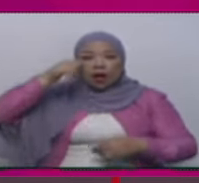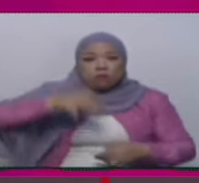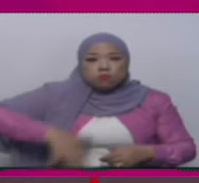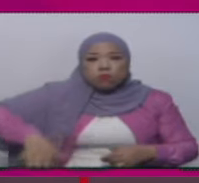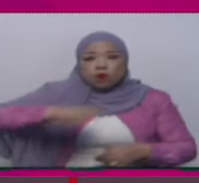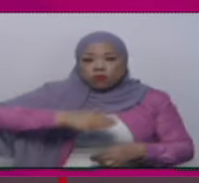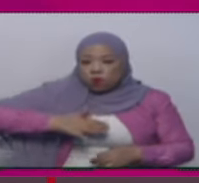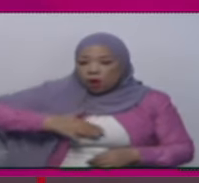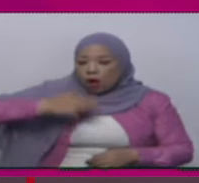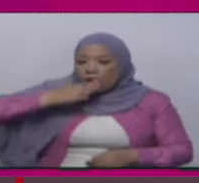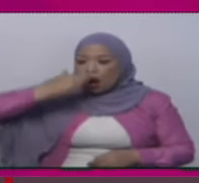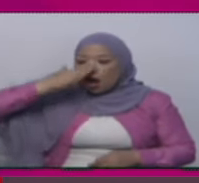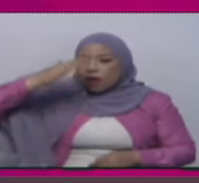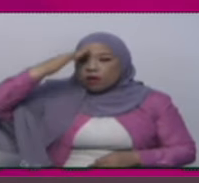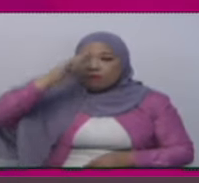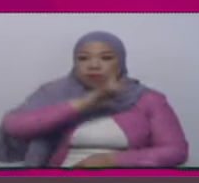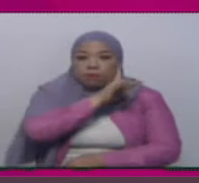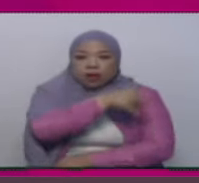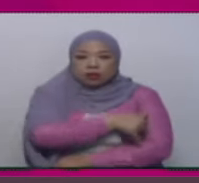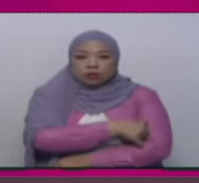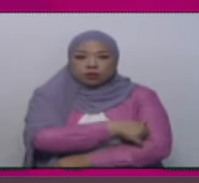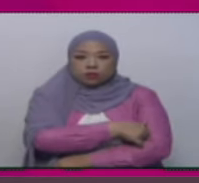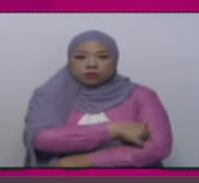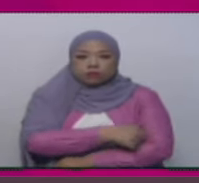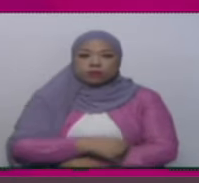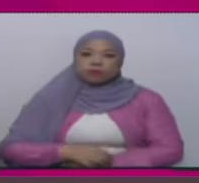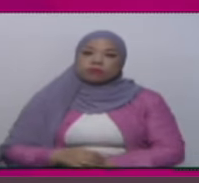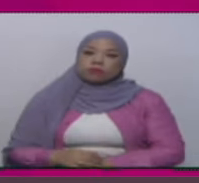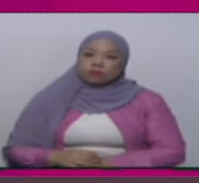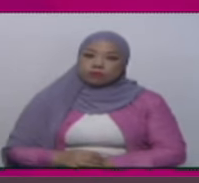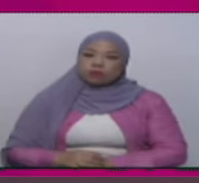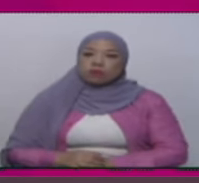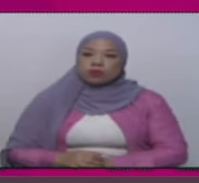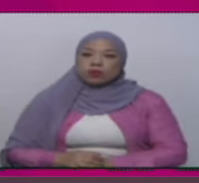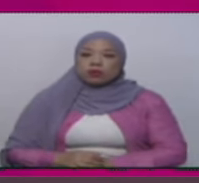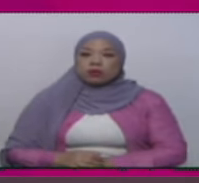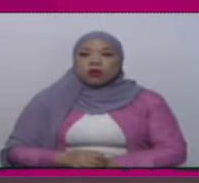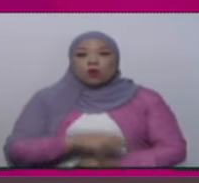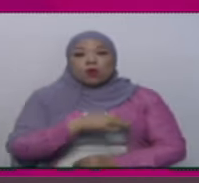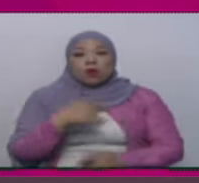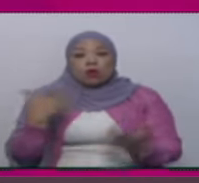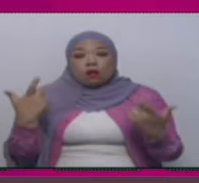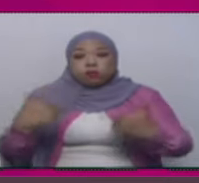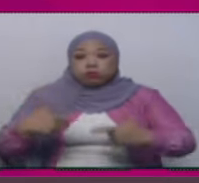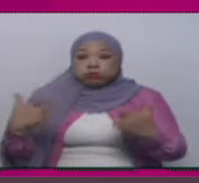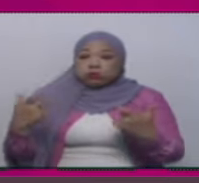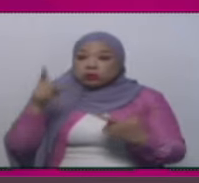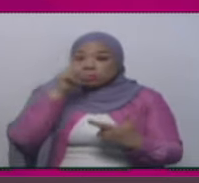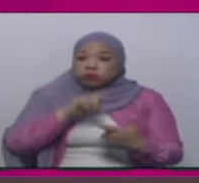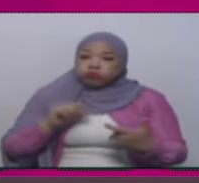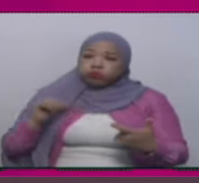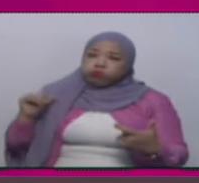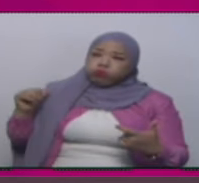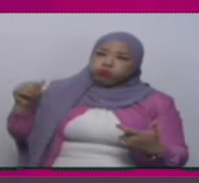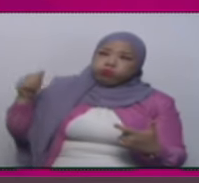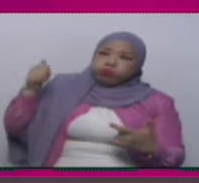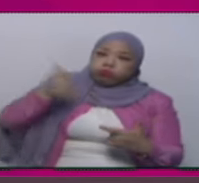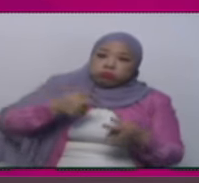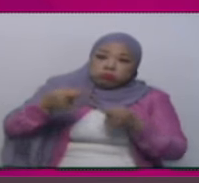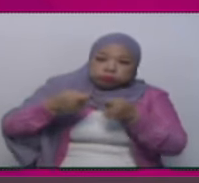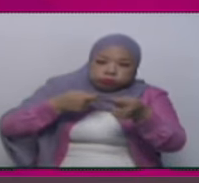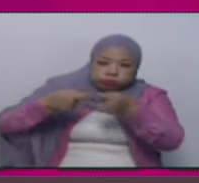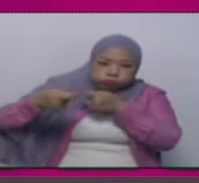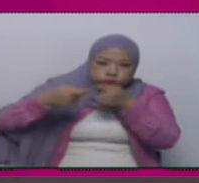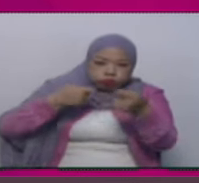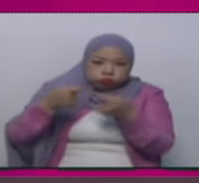árabe palestino. Y es una guerra que tenía años de preparación. Y